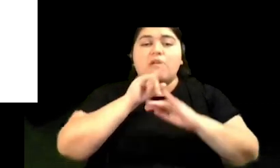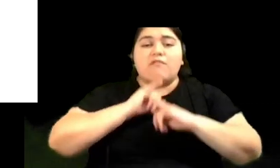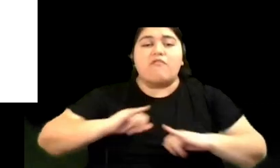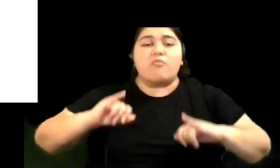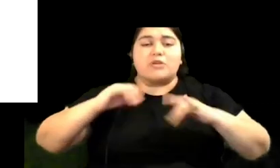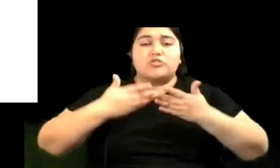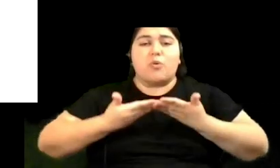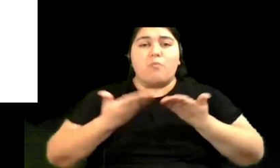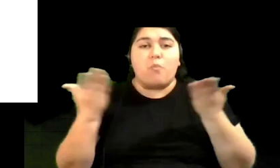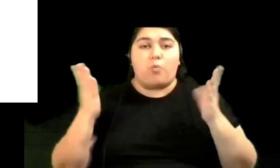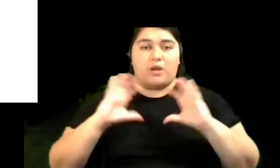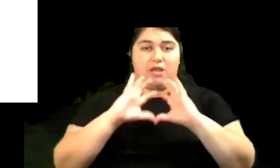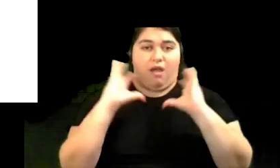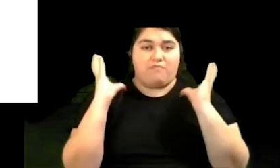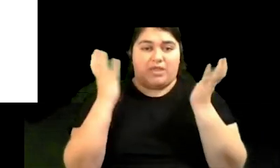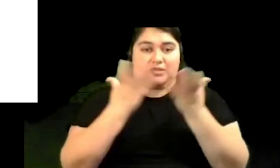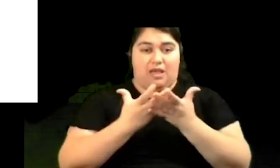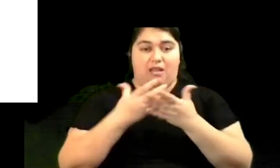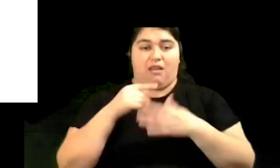pública ambiental.